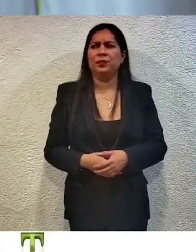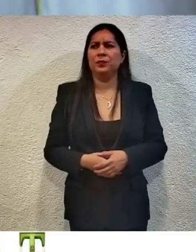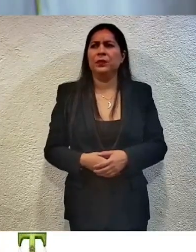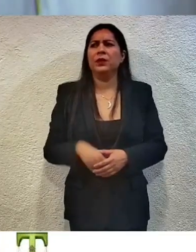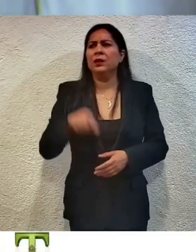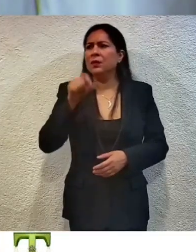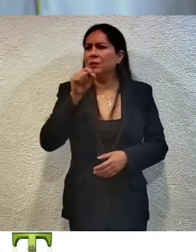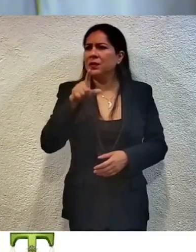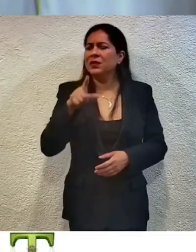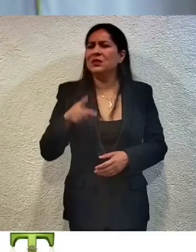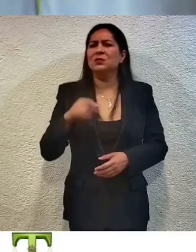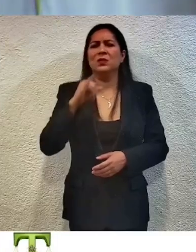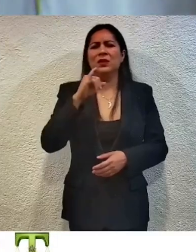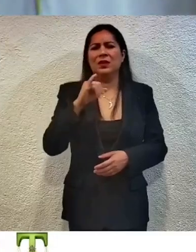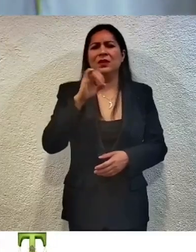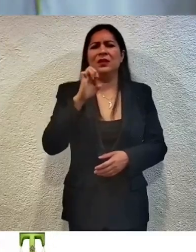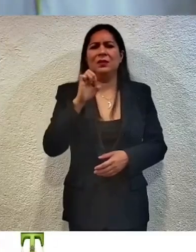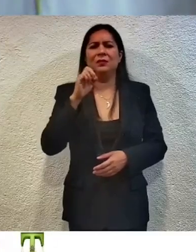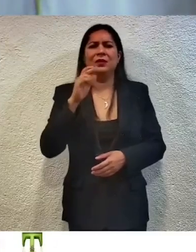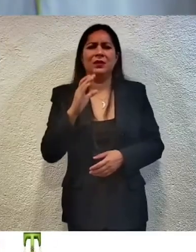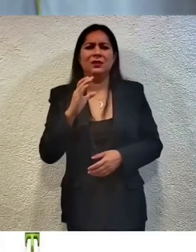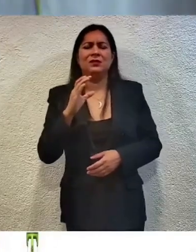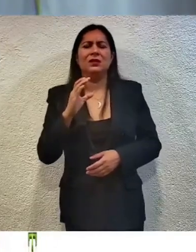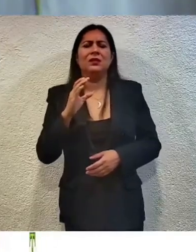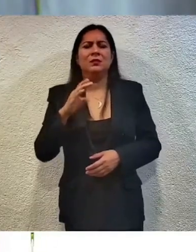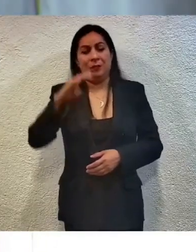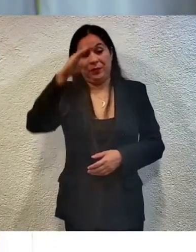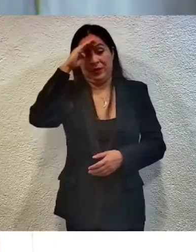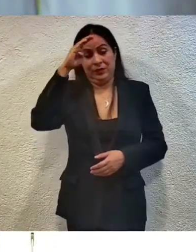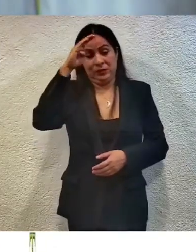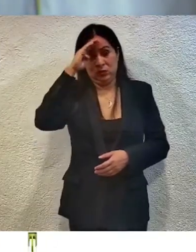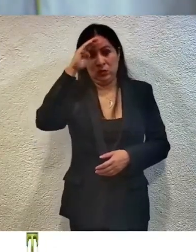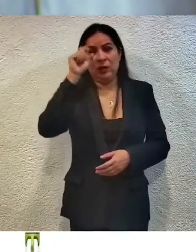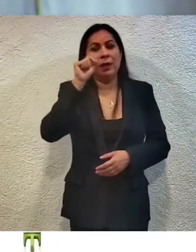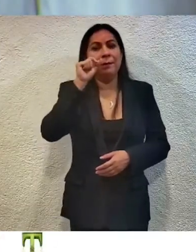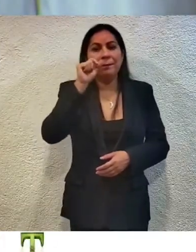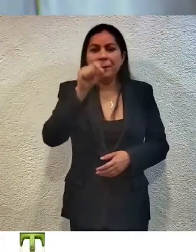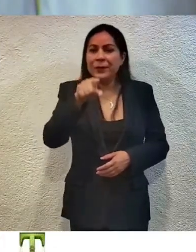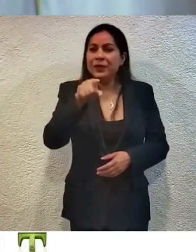también el Instituto Electoral consideró la misma